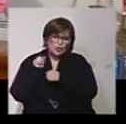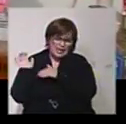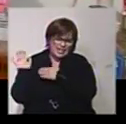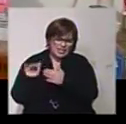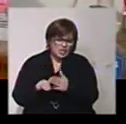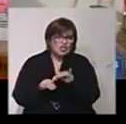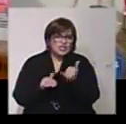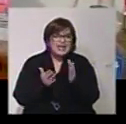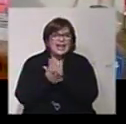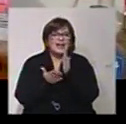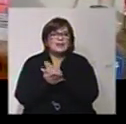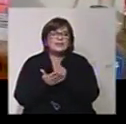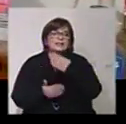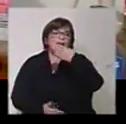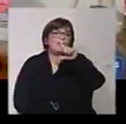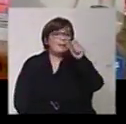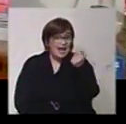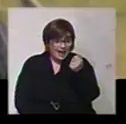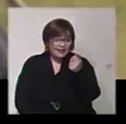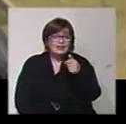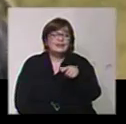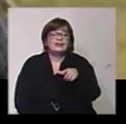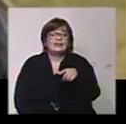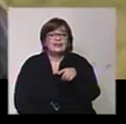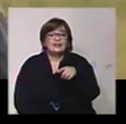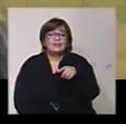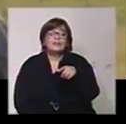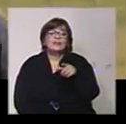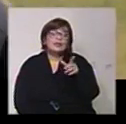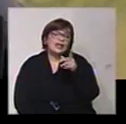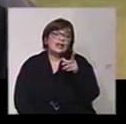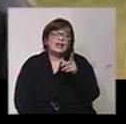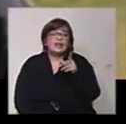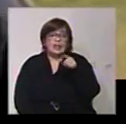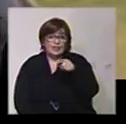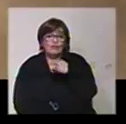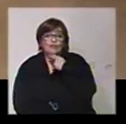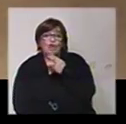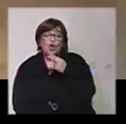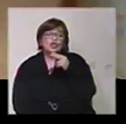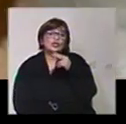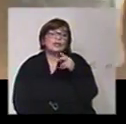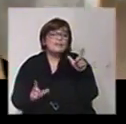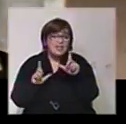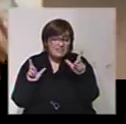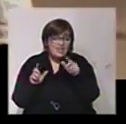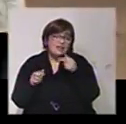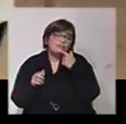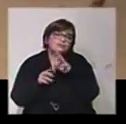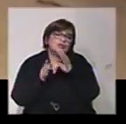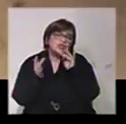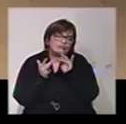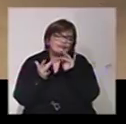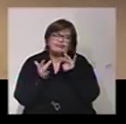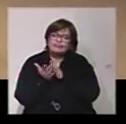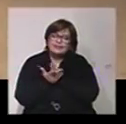en la revista Bla y a través de Voz Media, que era una productora que tenía como un vínculo estrecho con